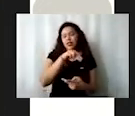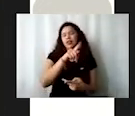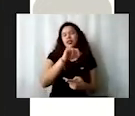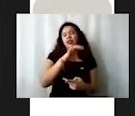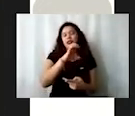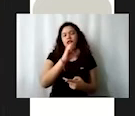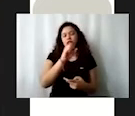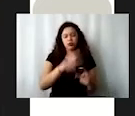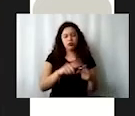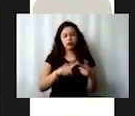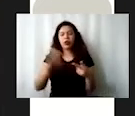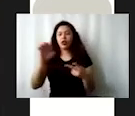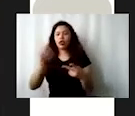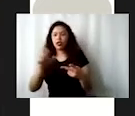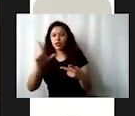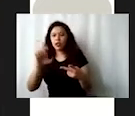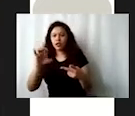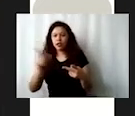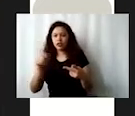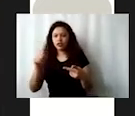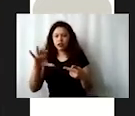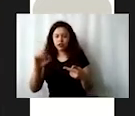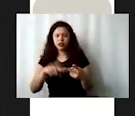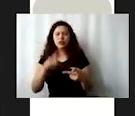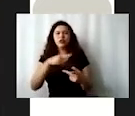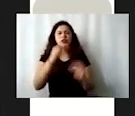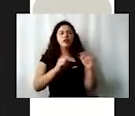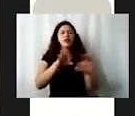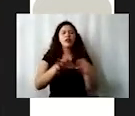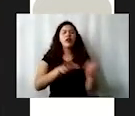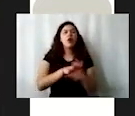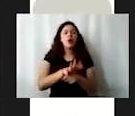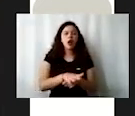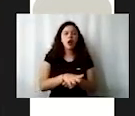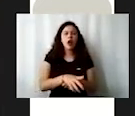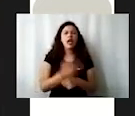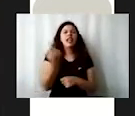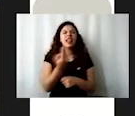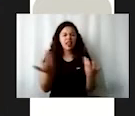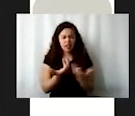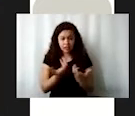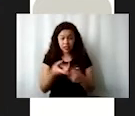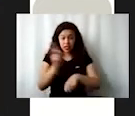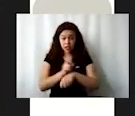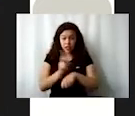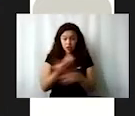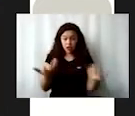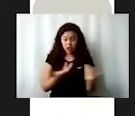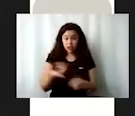¿Qué puesto tiene usted? ¿Qué hace en él? ¿Cuándo lo hace? si lo hace diario, semanal